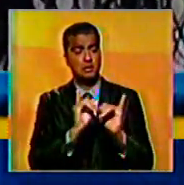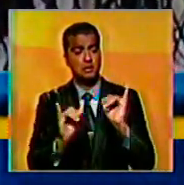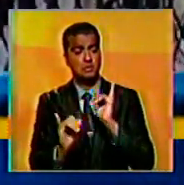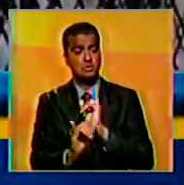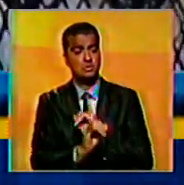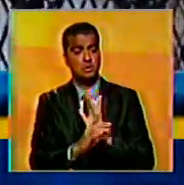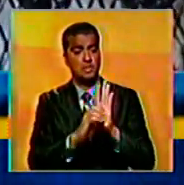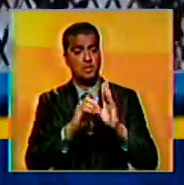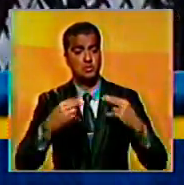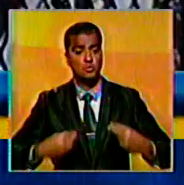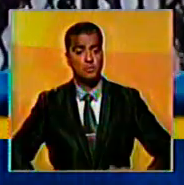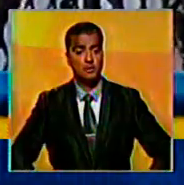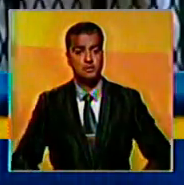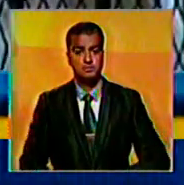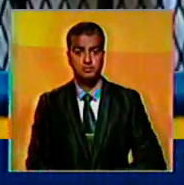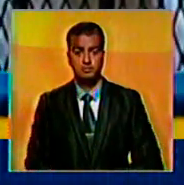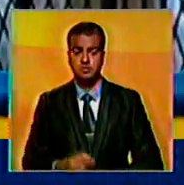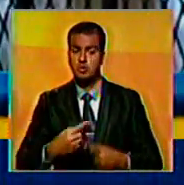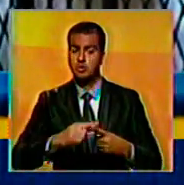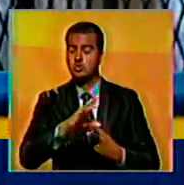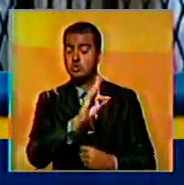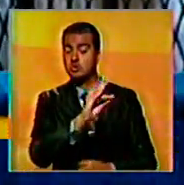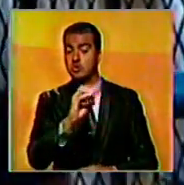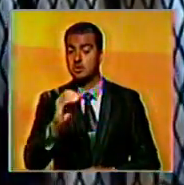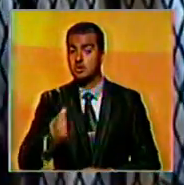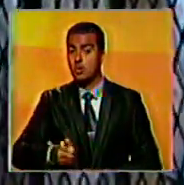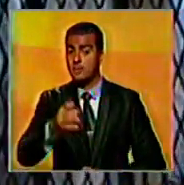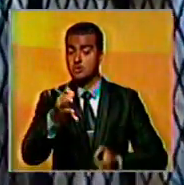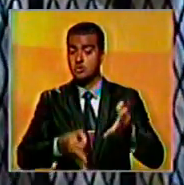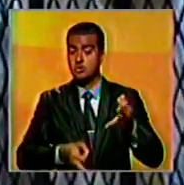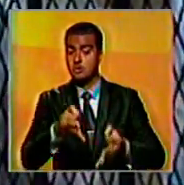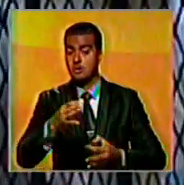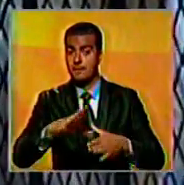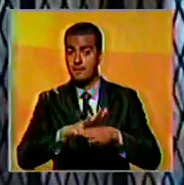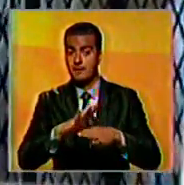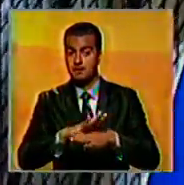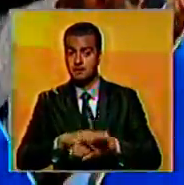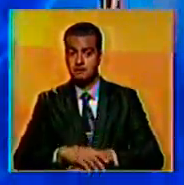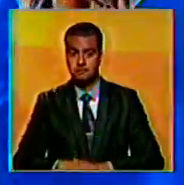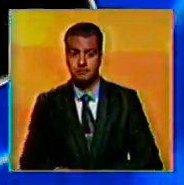de derechos humanos. Otros 700 miembros son juzgados este martes.